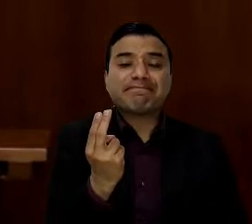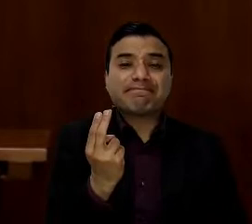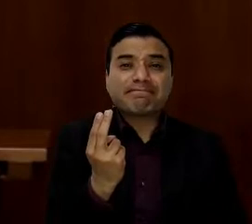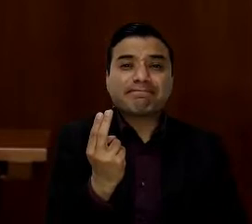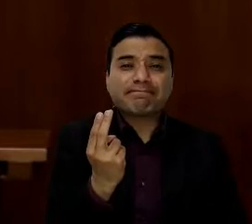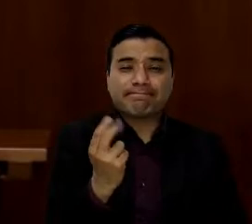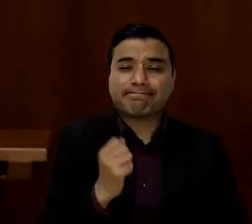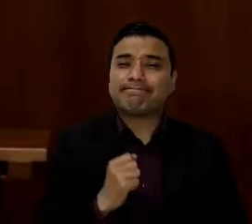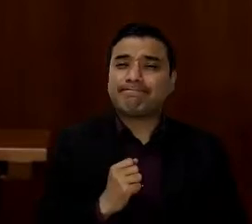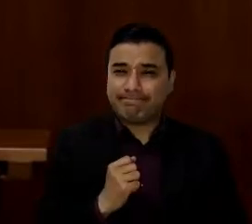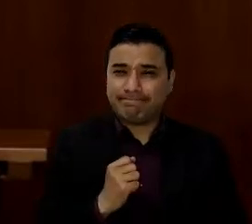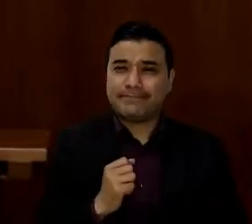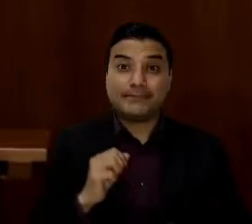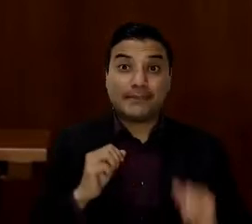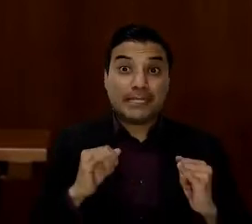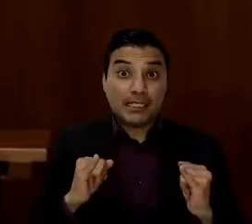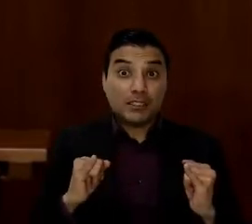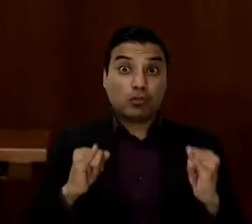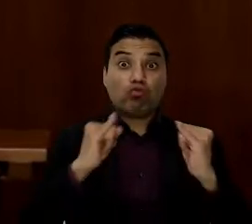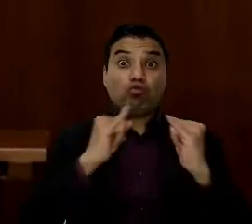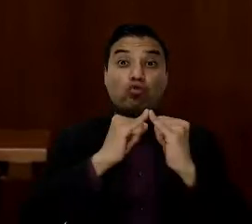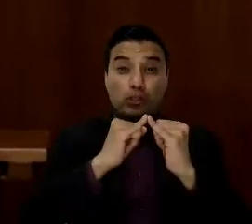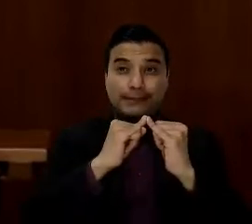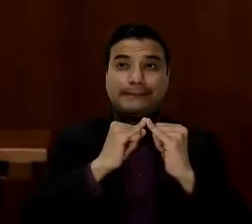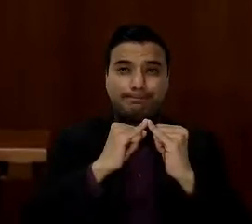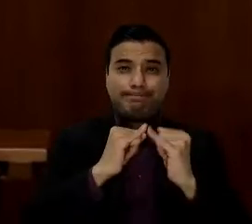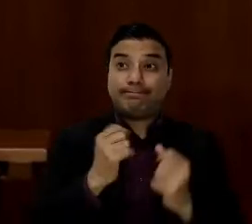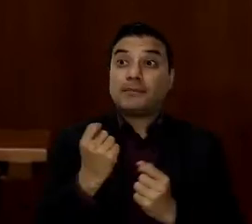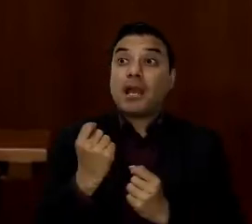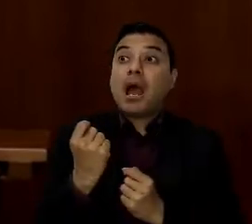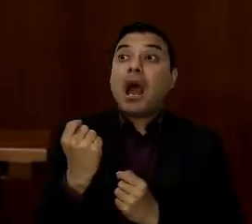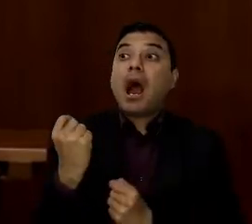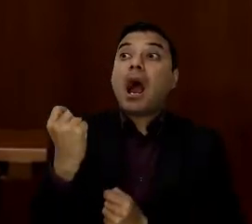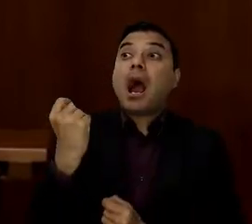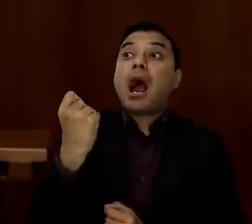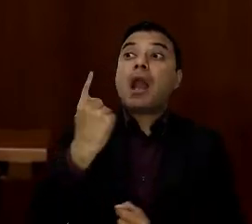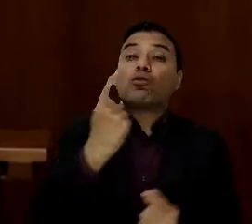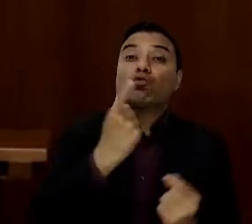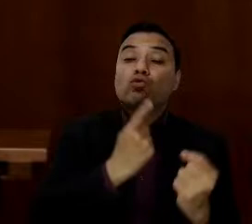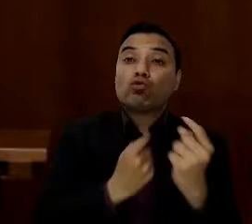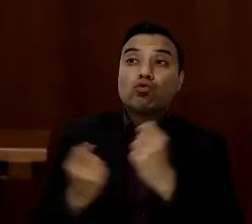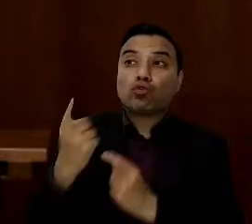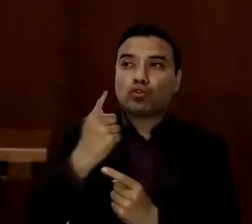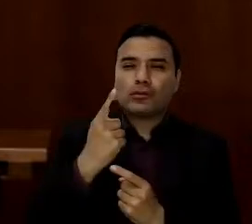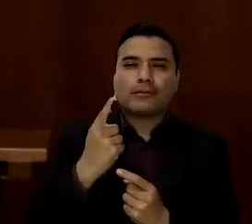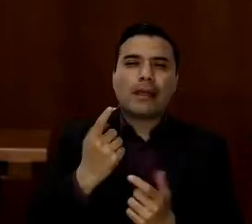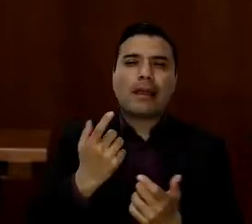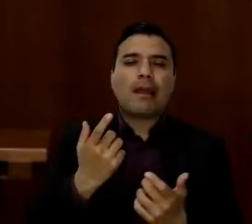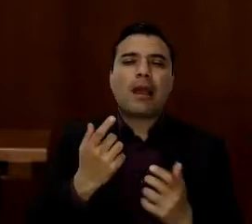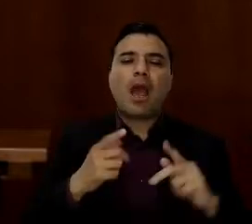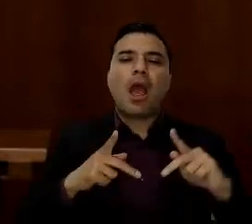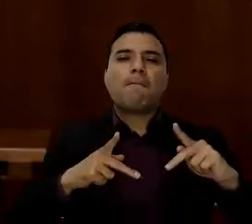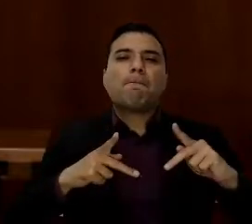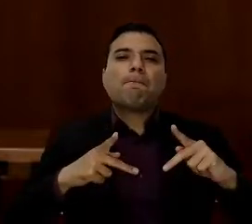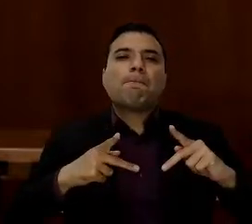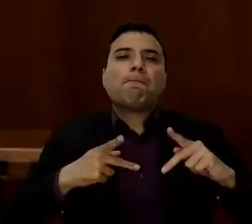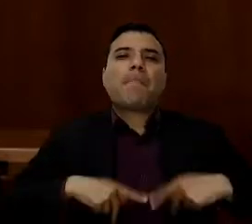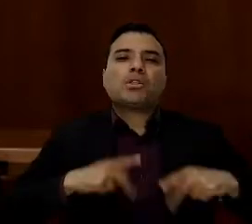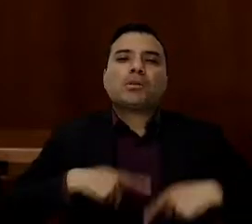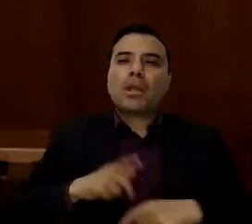acabar con instituciones que se han utilizado para privilegios